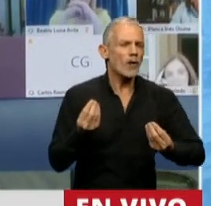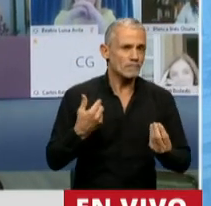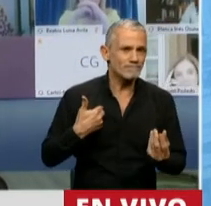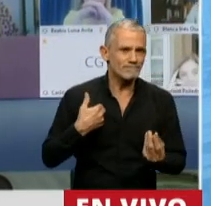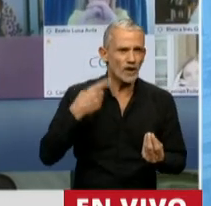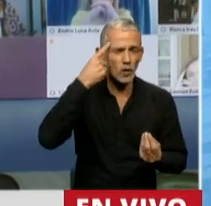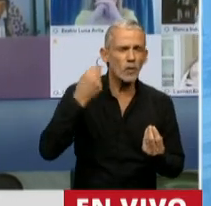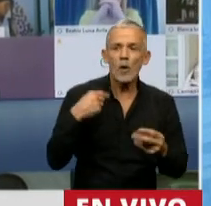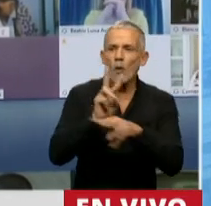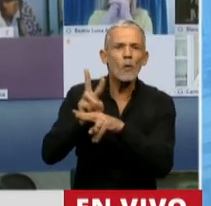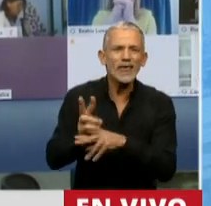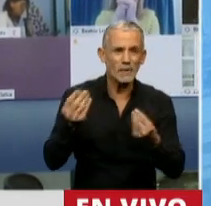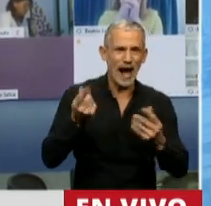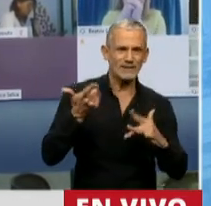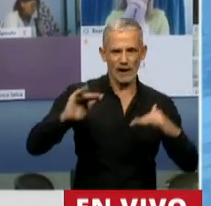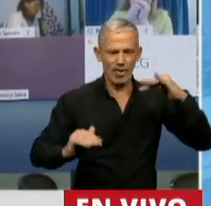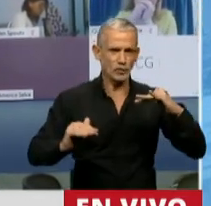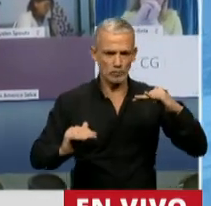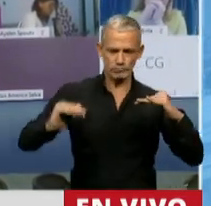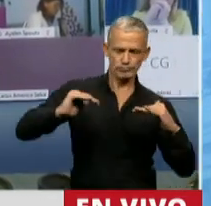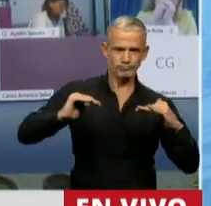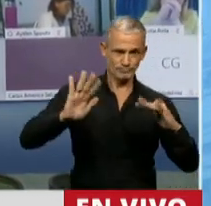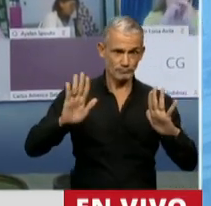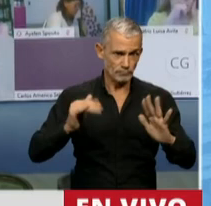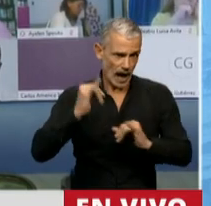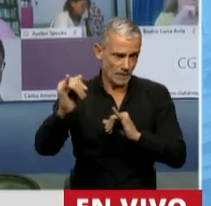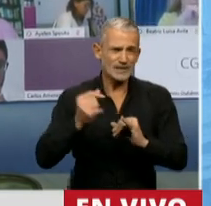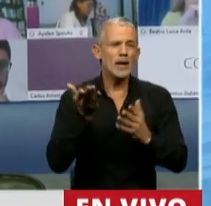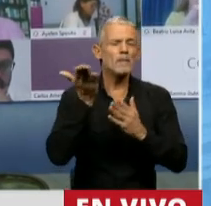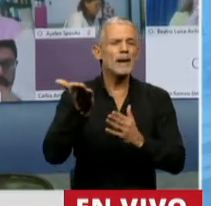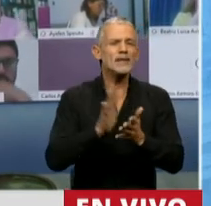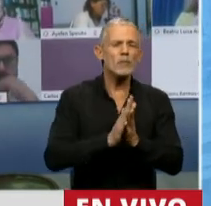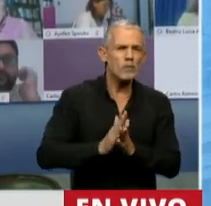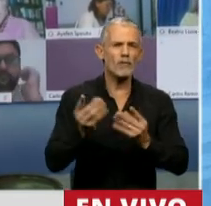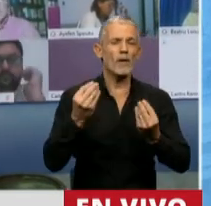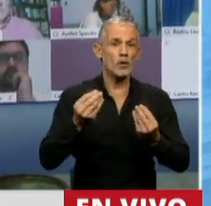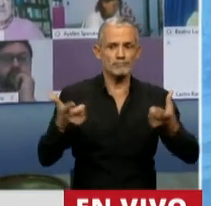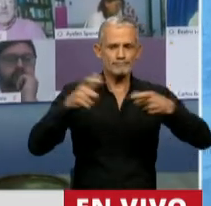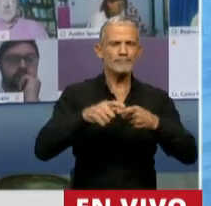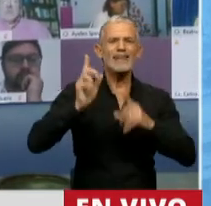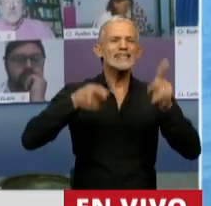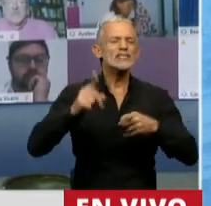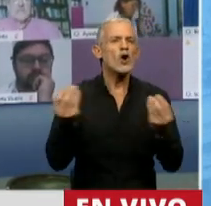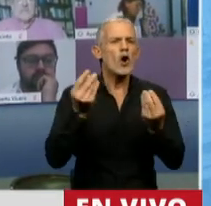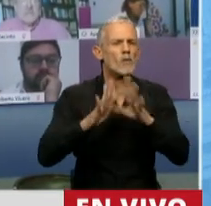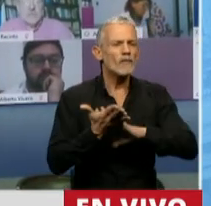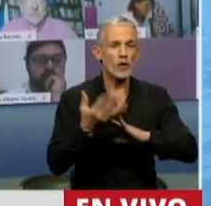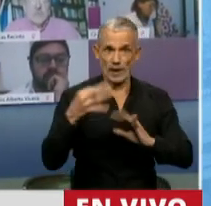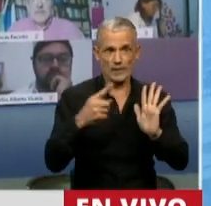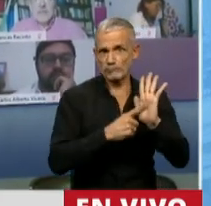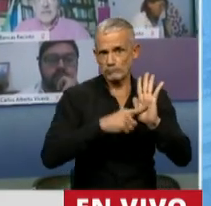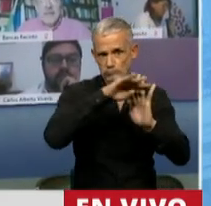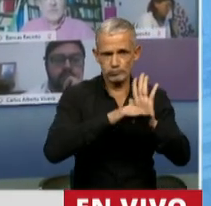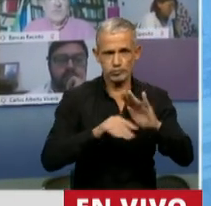para que esto no suceda, por lo que queremos dejar sentada esta posición y solicitamos mecanismos instrumentales de decisión que